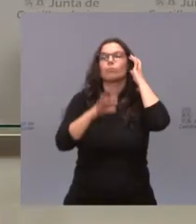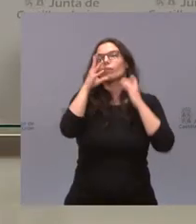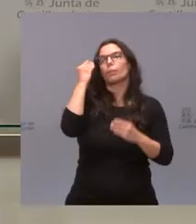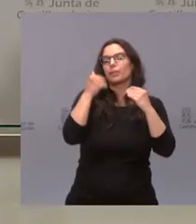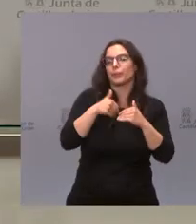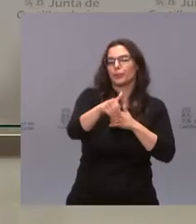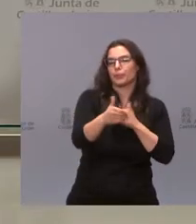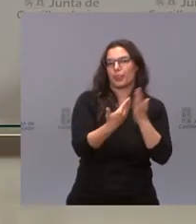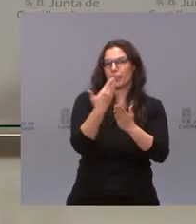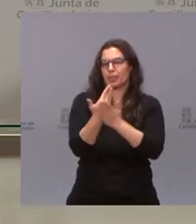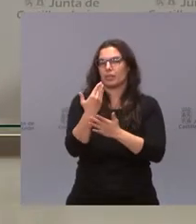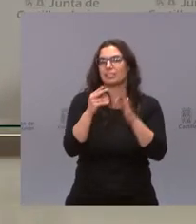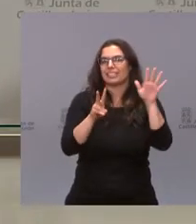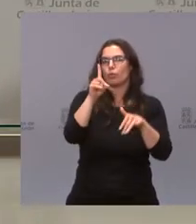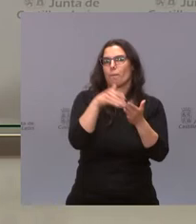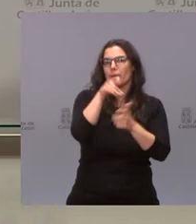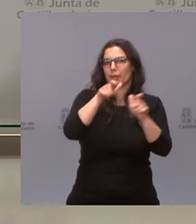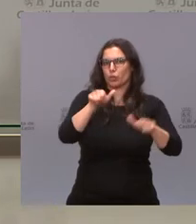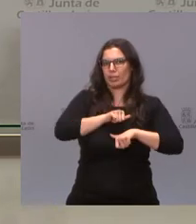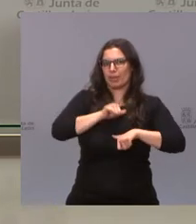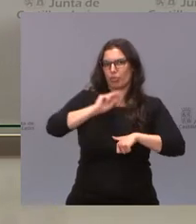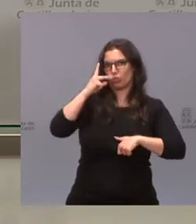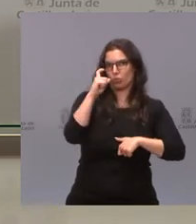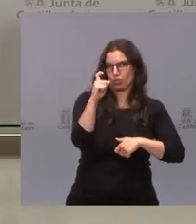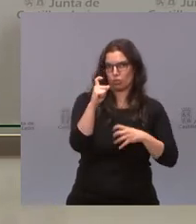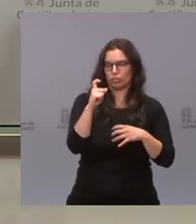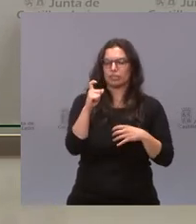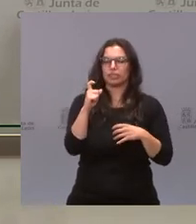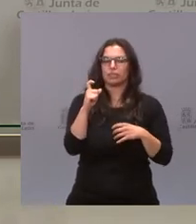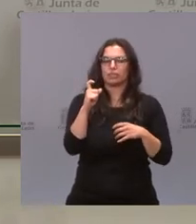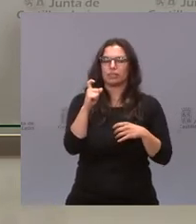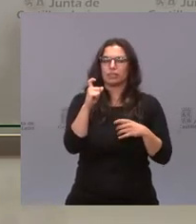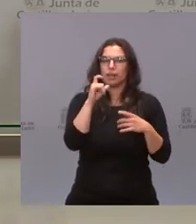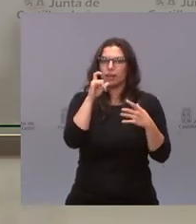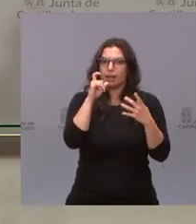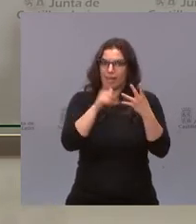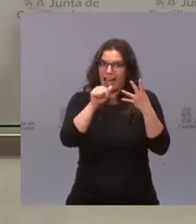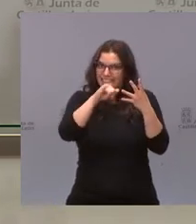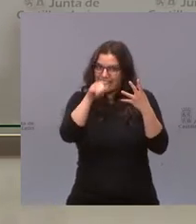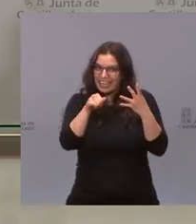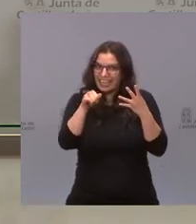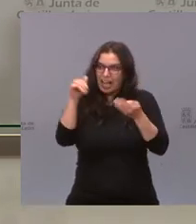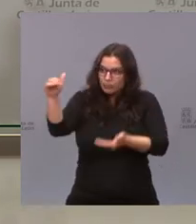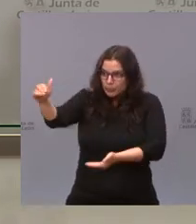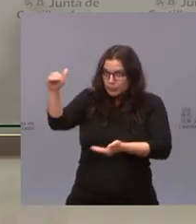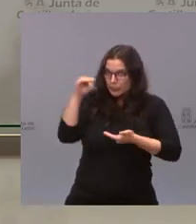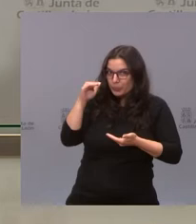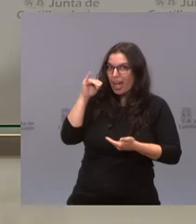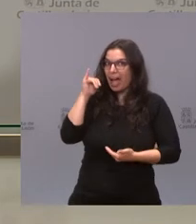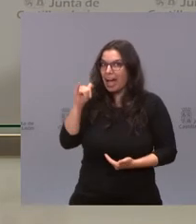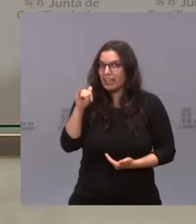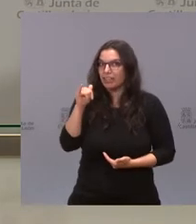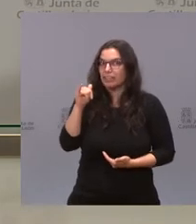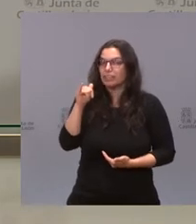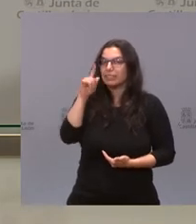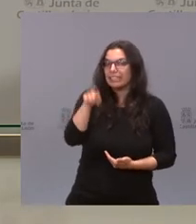esas 71.000 personas que estarían pendientes de este tema, ¿tienen vacunas de AstraZeneca para suministrarles o les van